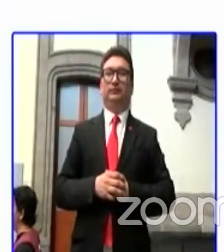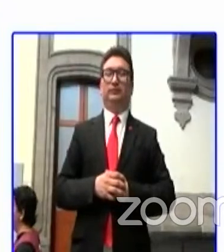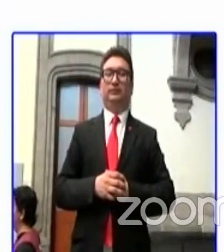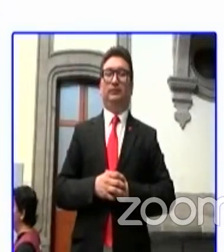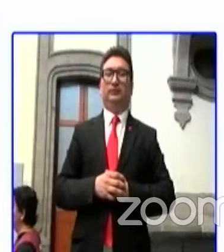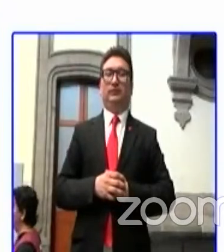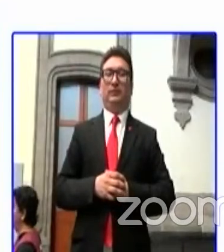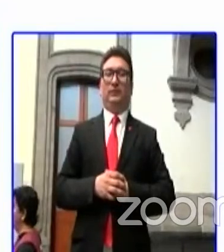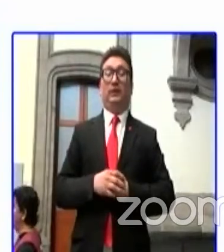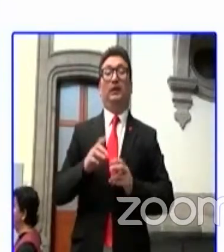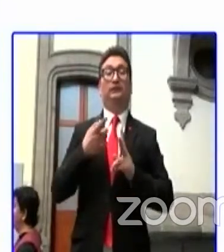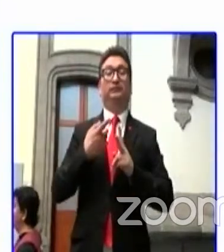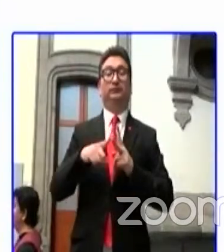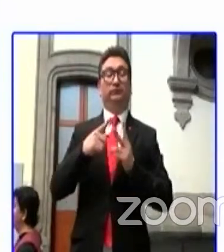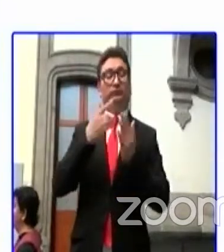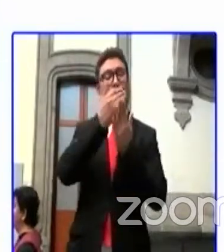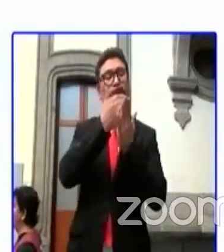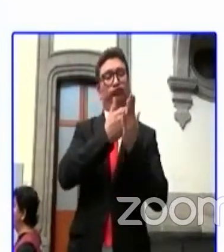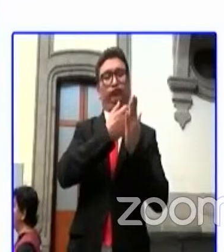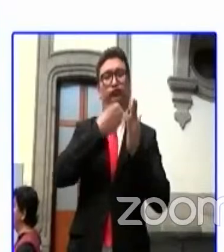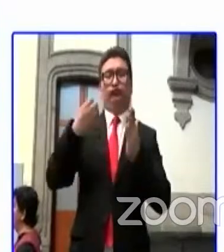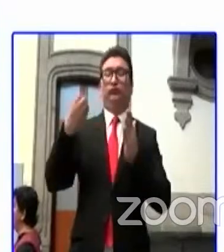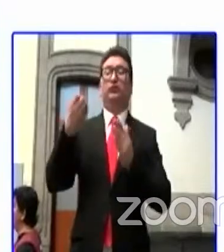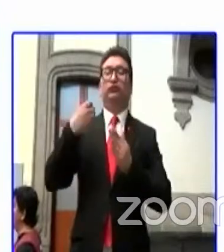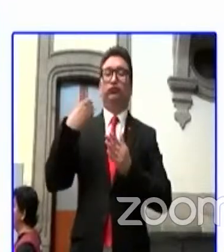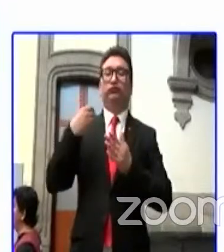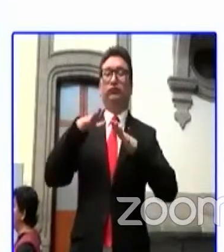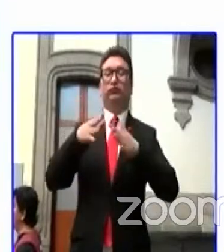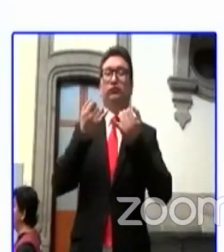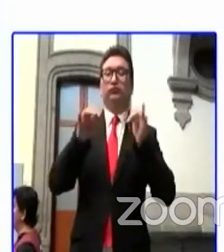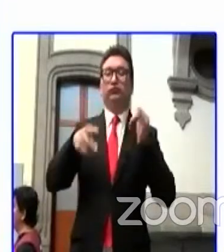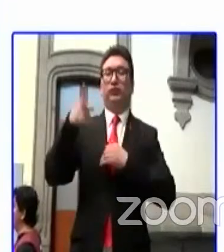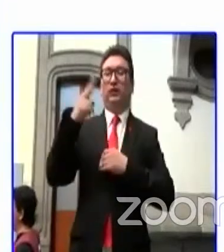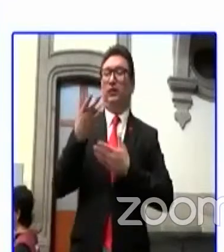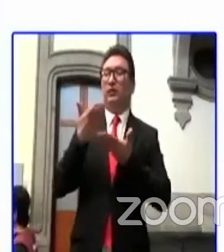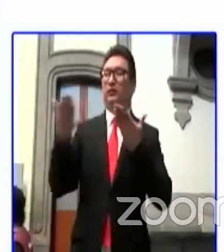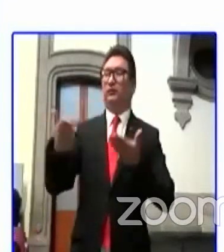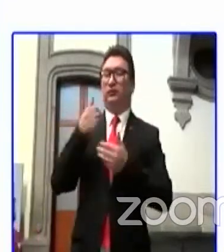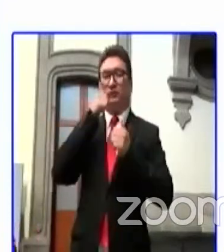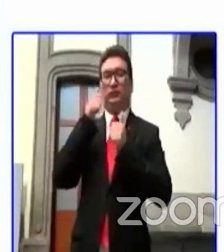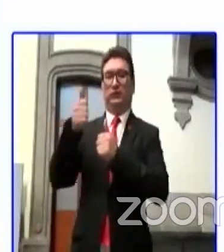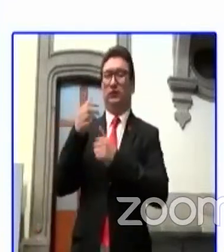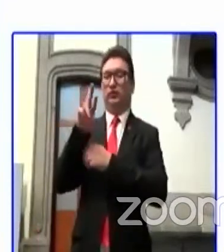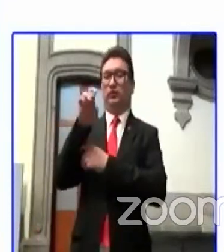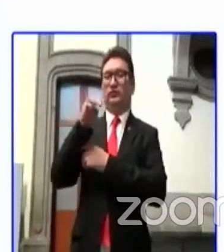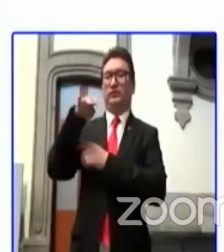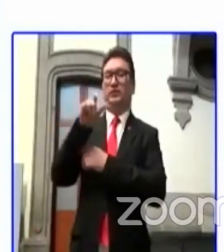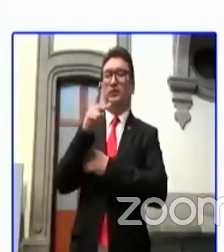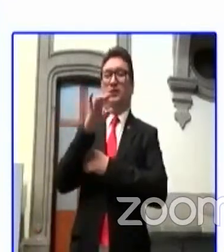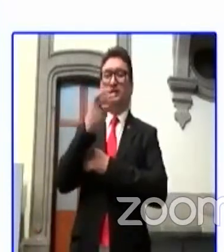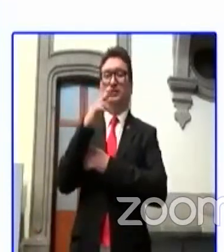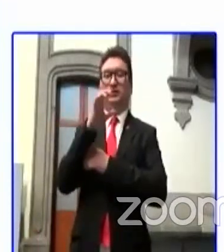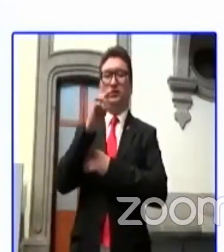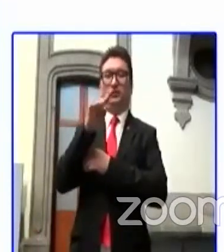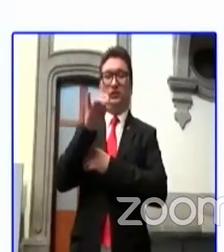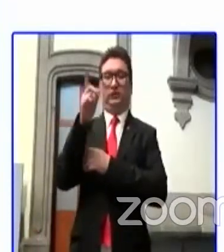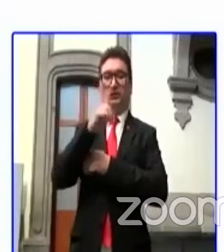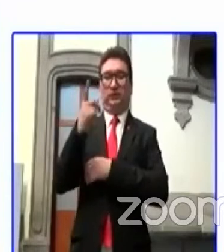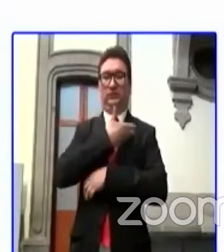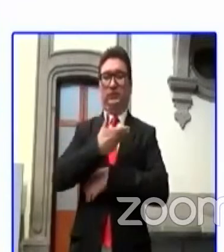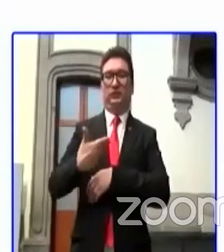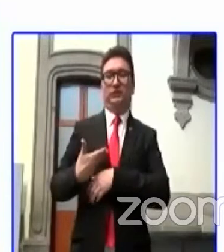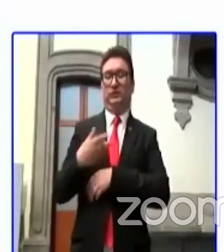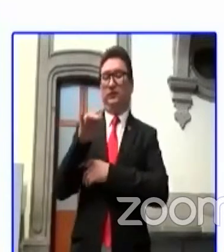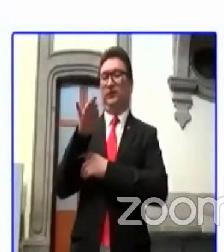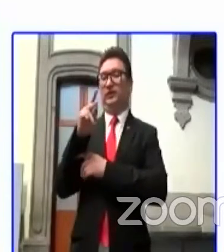Para comenzar con el desarrollo de este acto inaugural, seremos el uso de la palabra a Roxana Pacheco Martínez, presidenta de